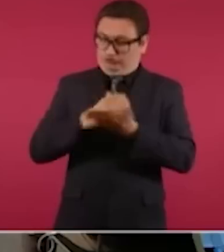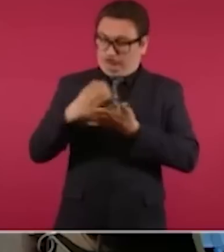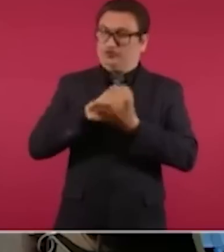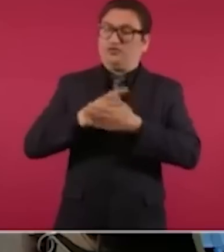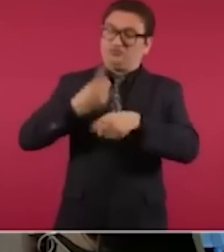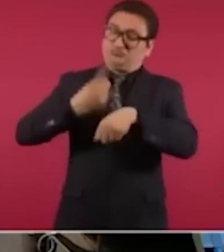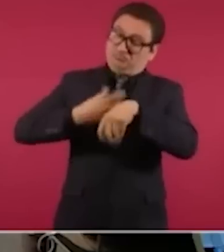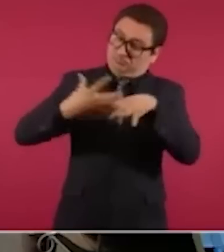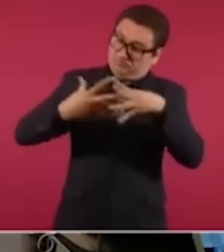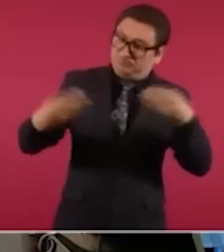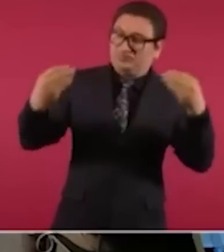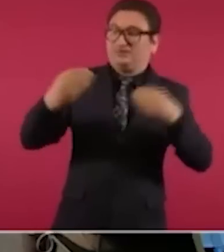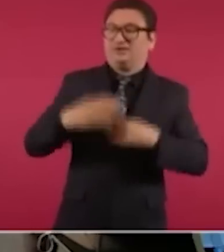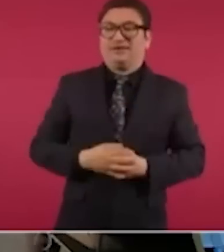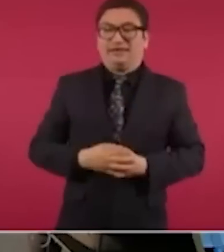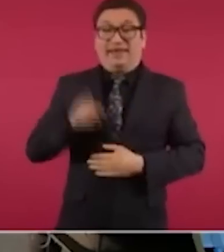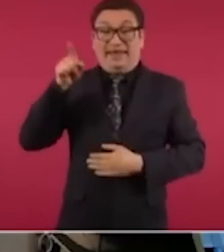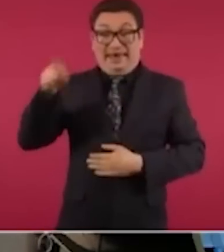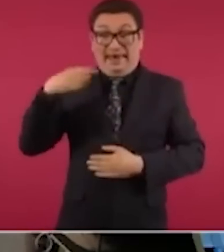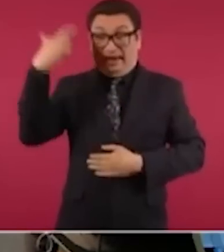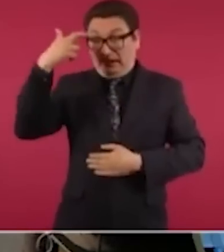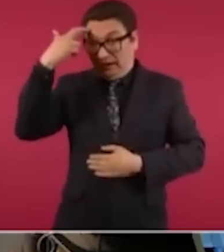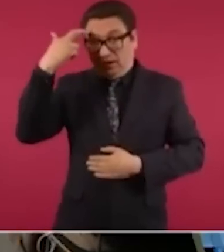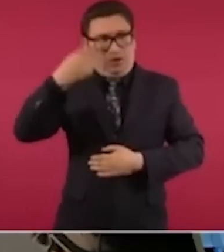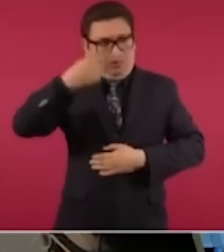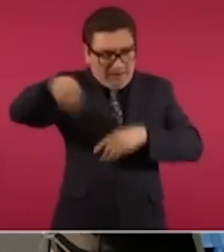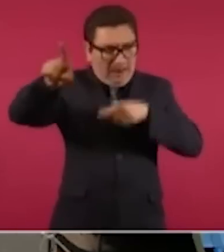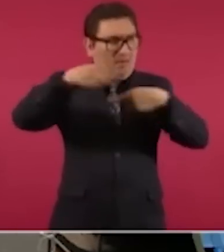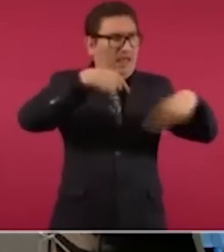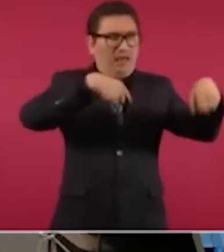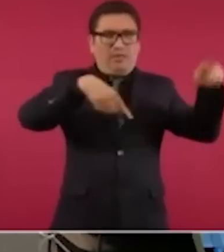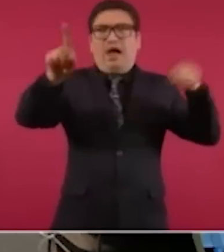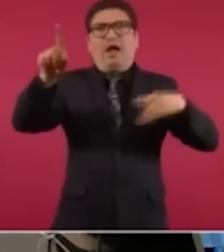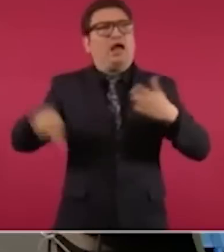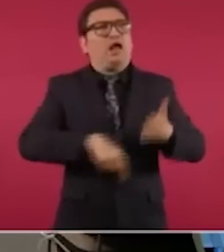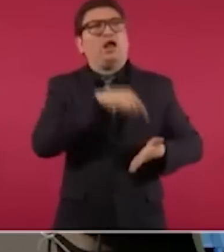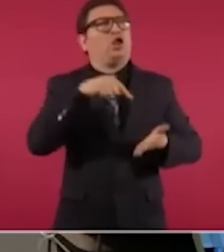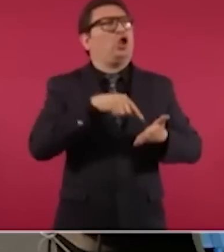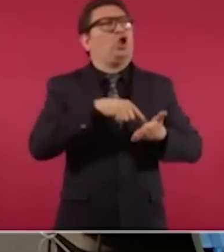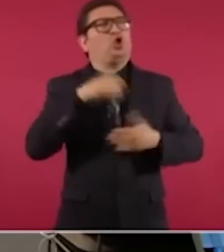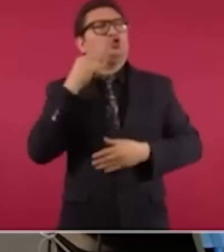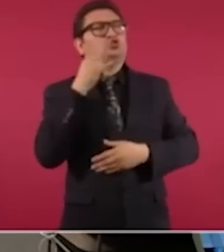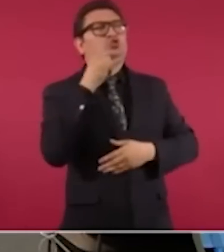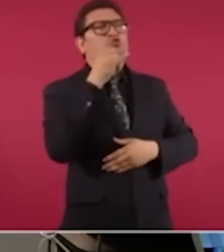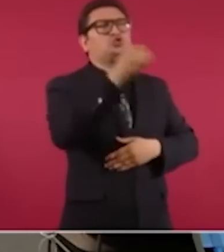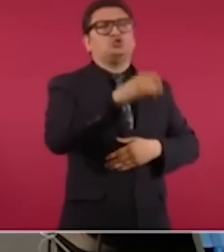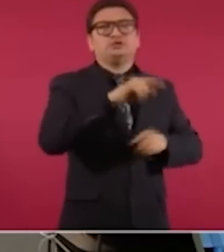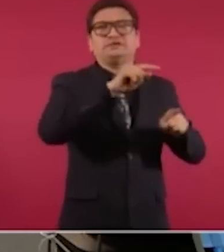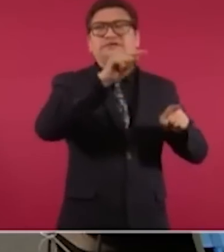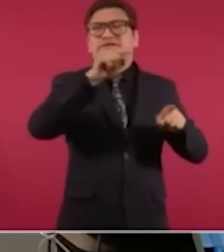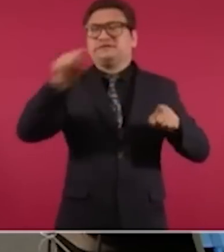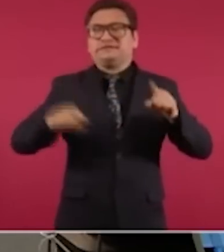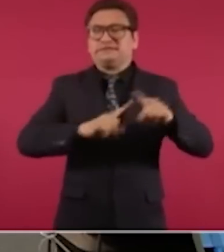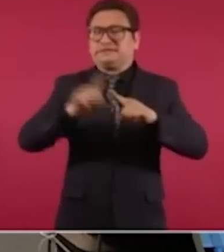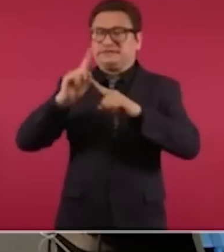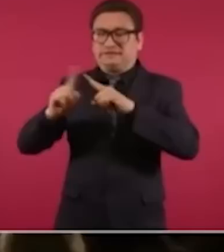partieron emisarios del zar hacia todos los confines de la Tierra